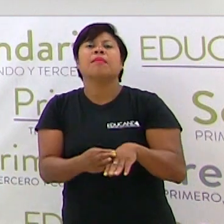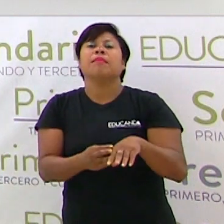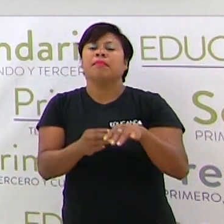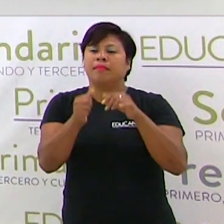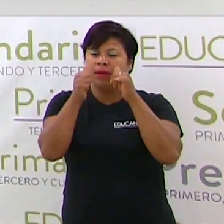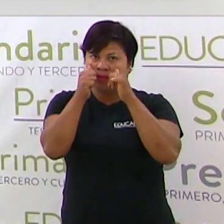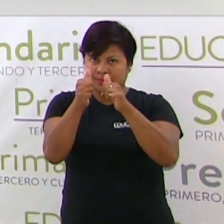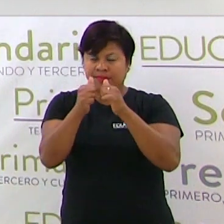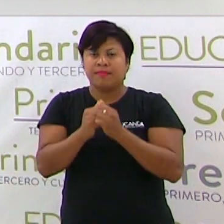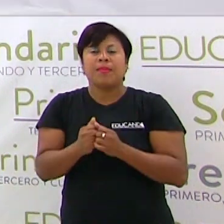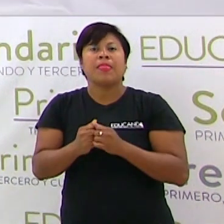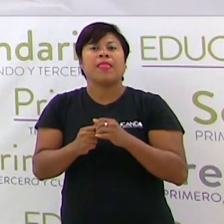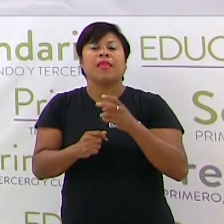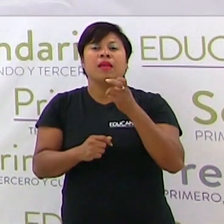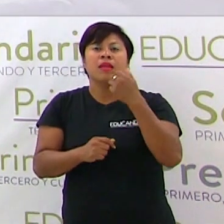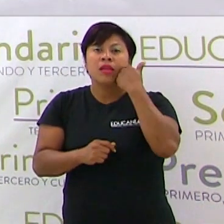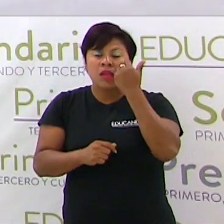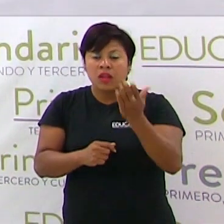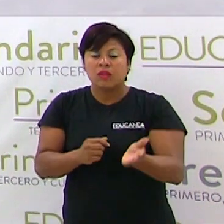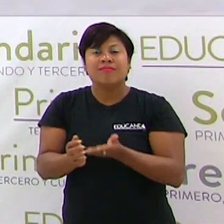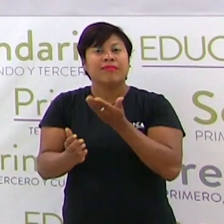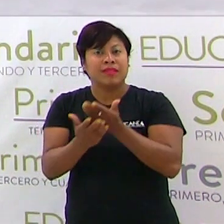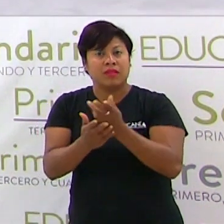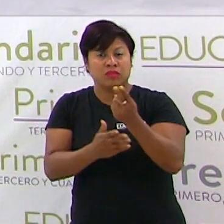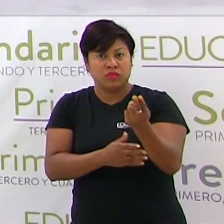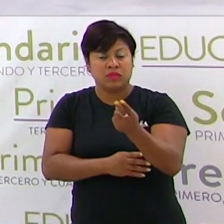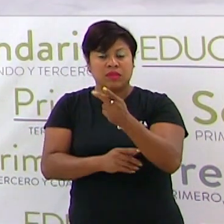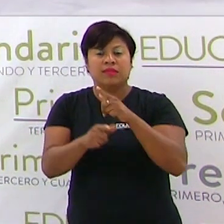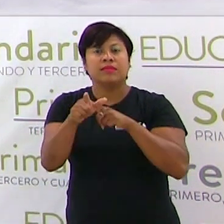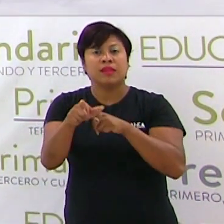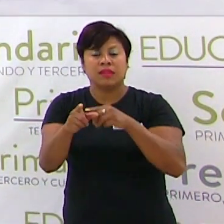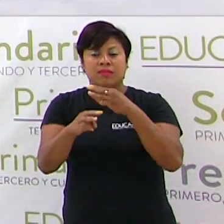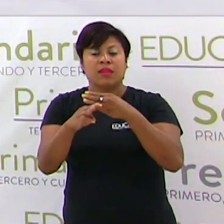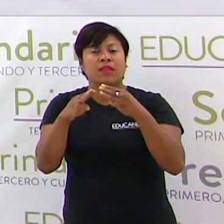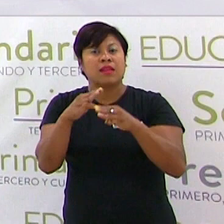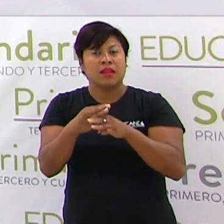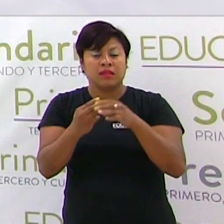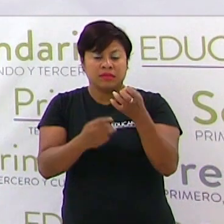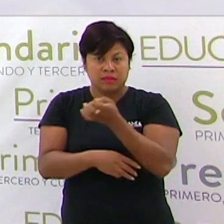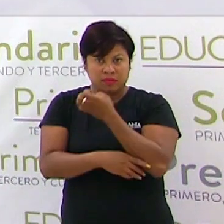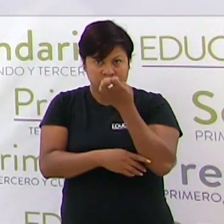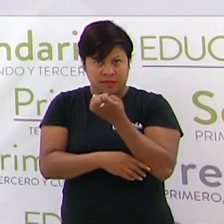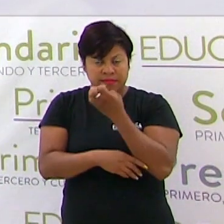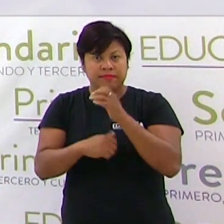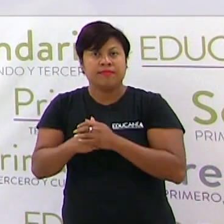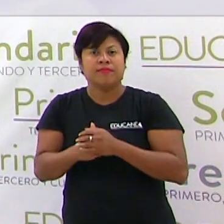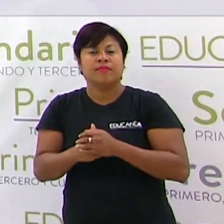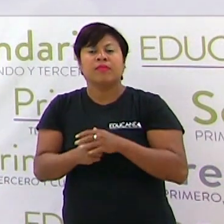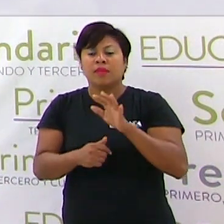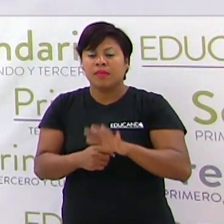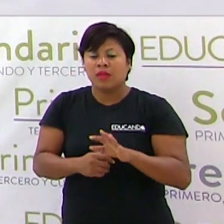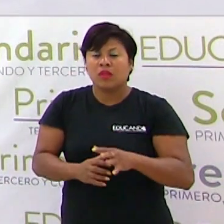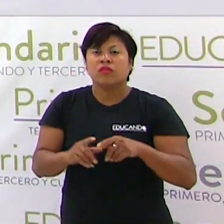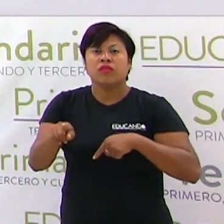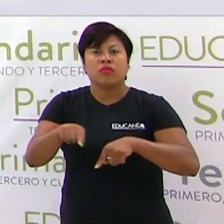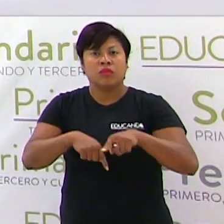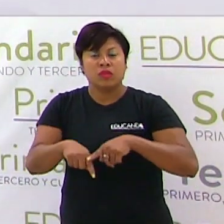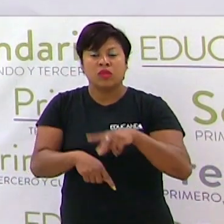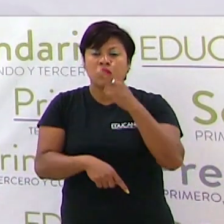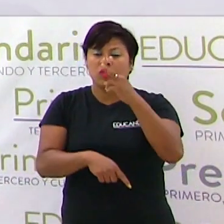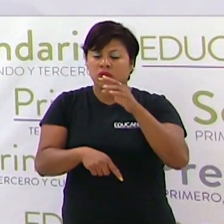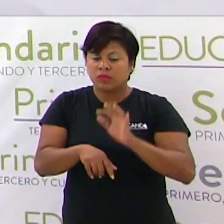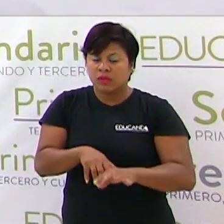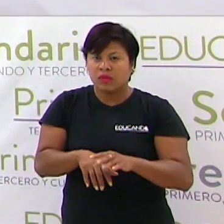Por este medio me permito solicitar a usted los siguientes materiales escolares: 2 balones de fútbol, 2 balones